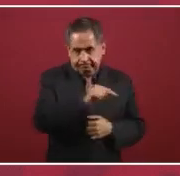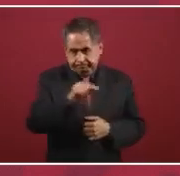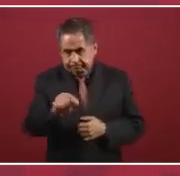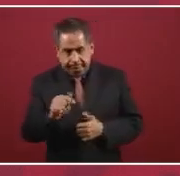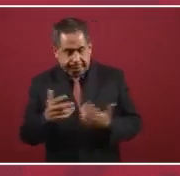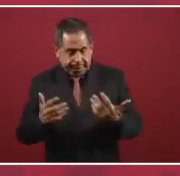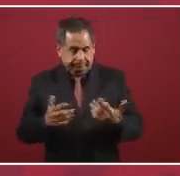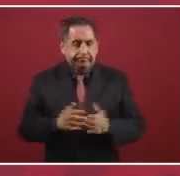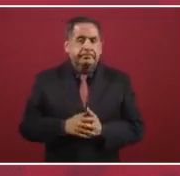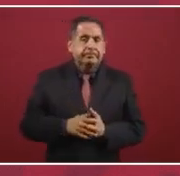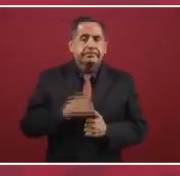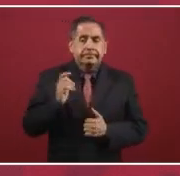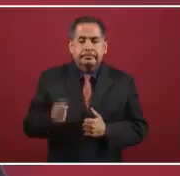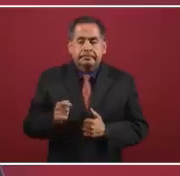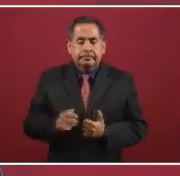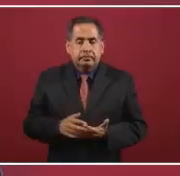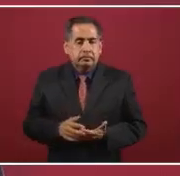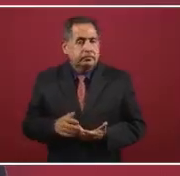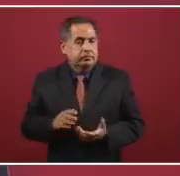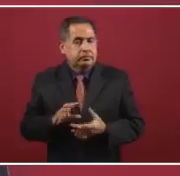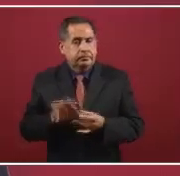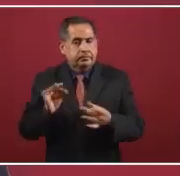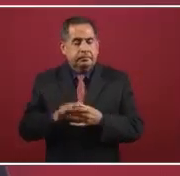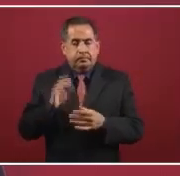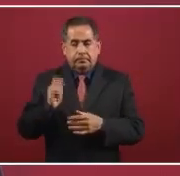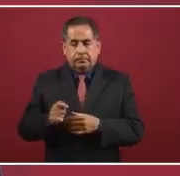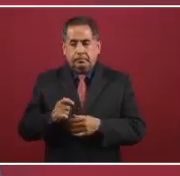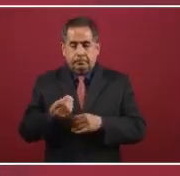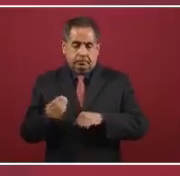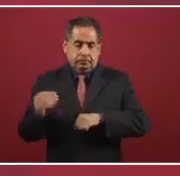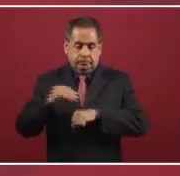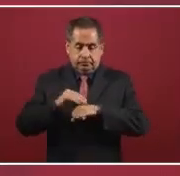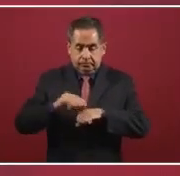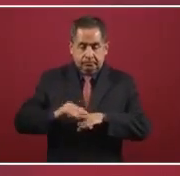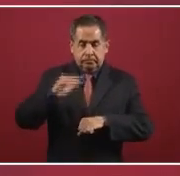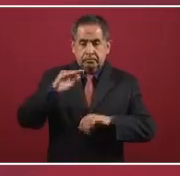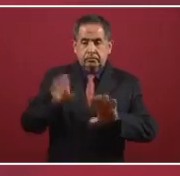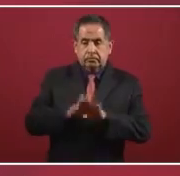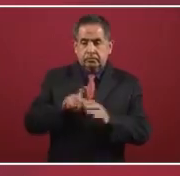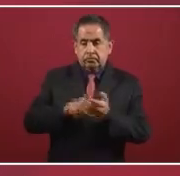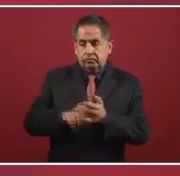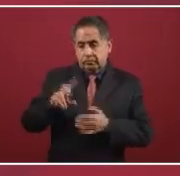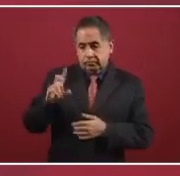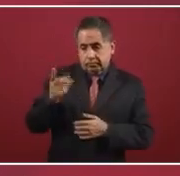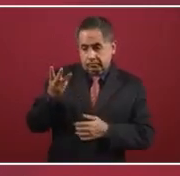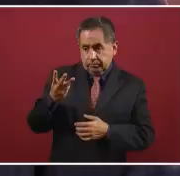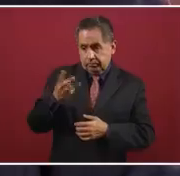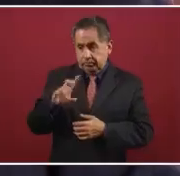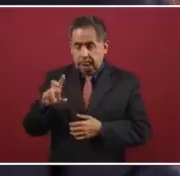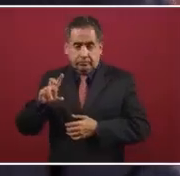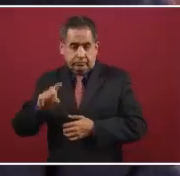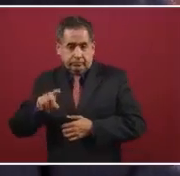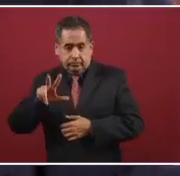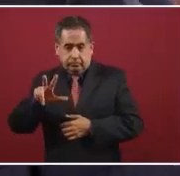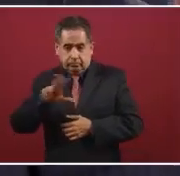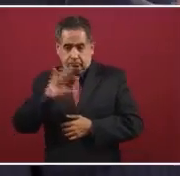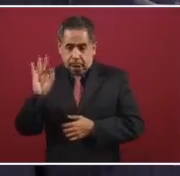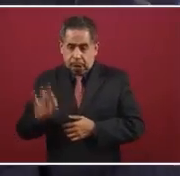nosotros negociamos, entonces el incremento puede ir entre el 33 y el